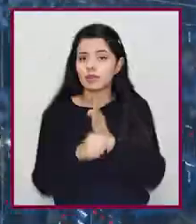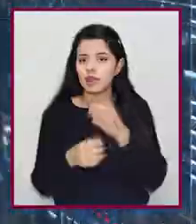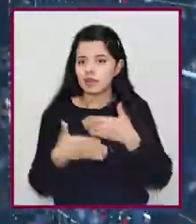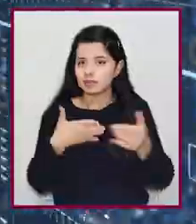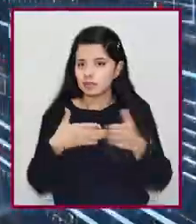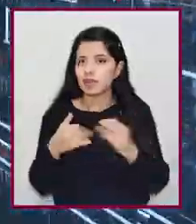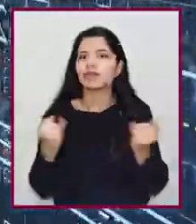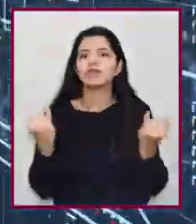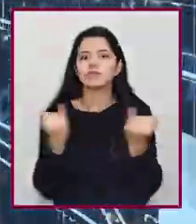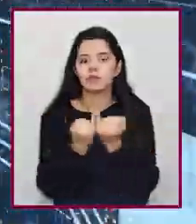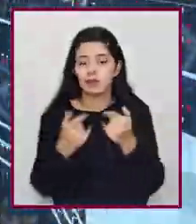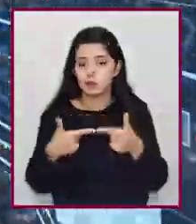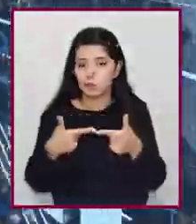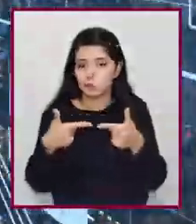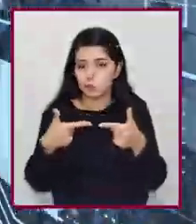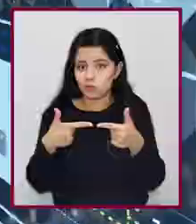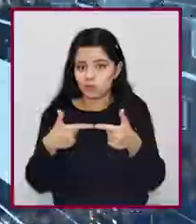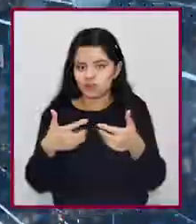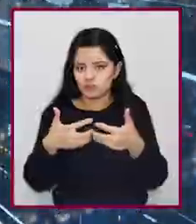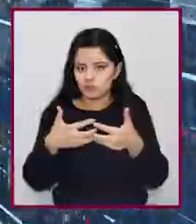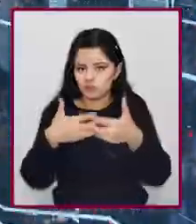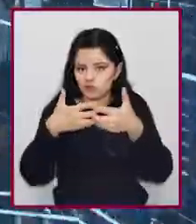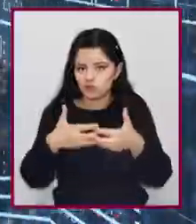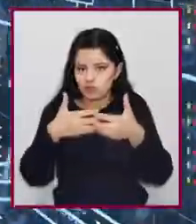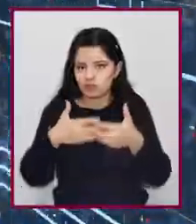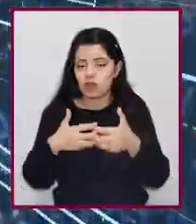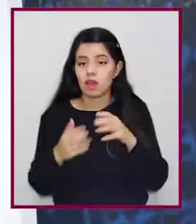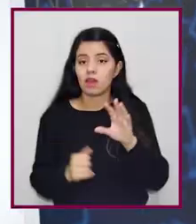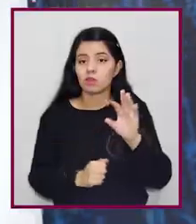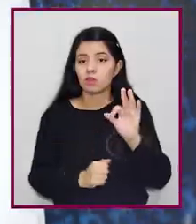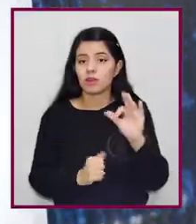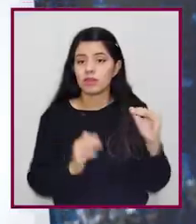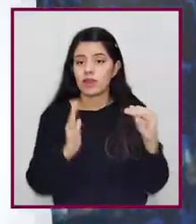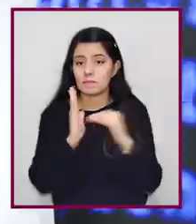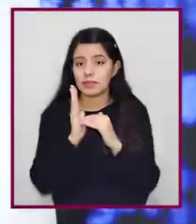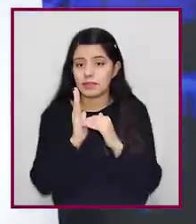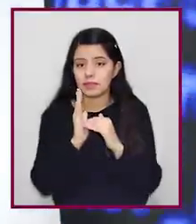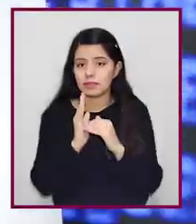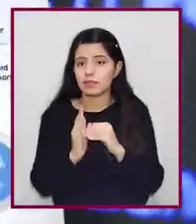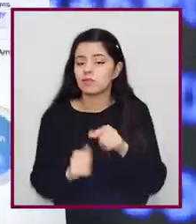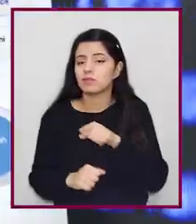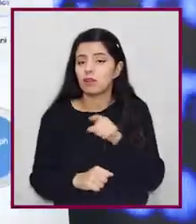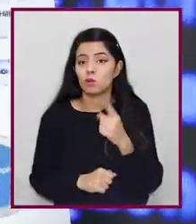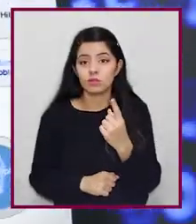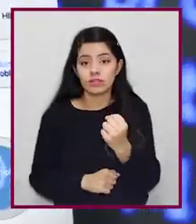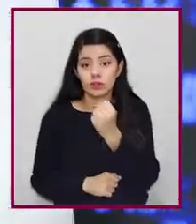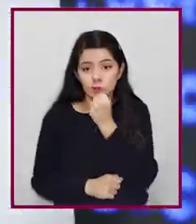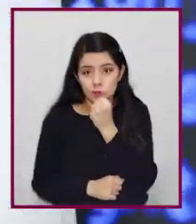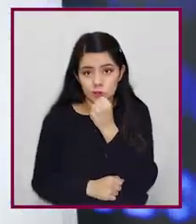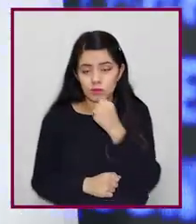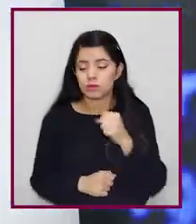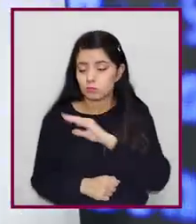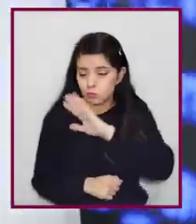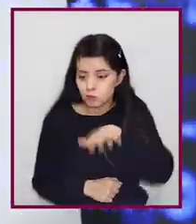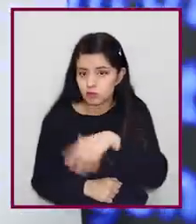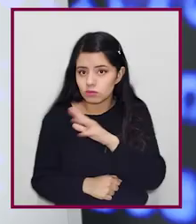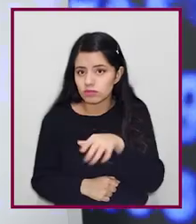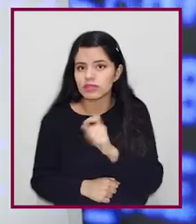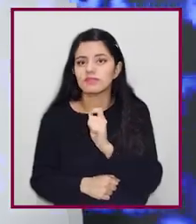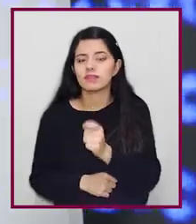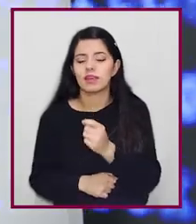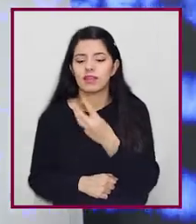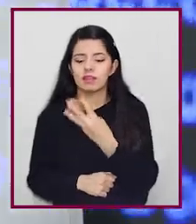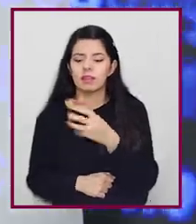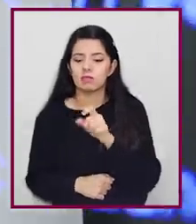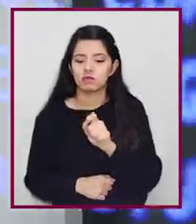Actualmente también, Google procesa más de 40,000 consultas de búsqueda por segundo, lo que se traduce en más de